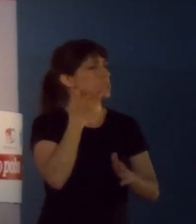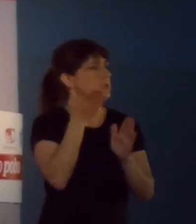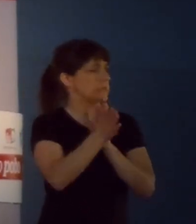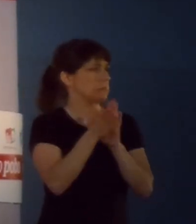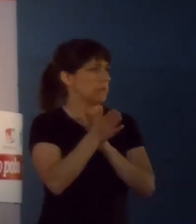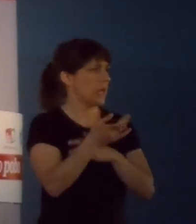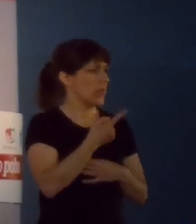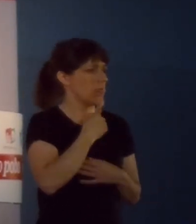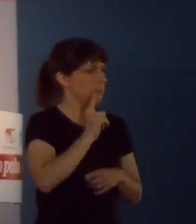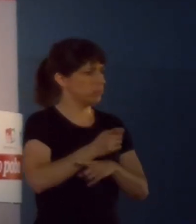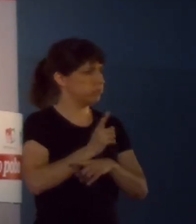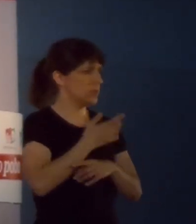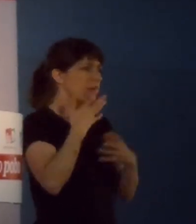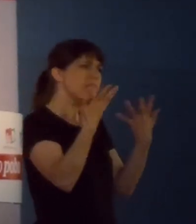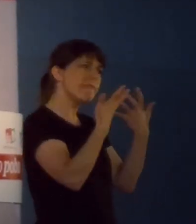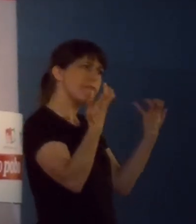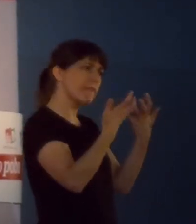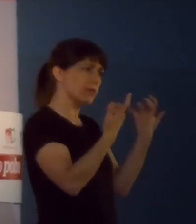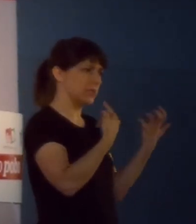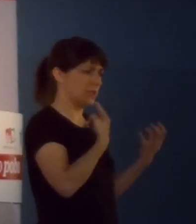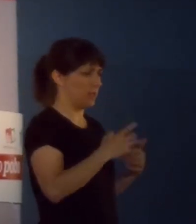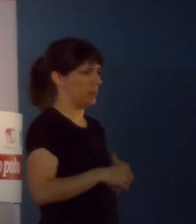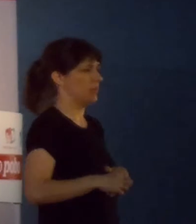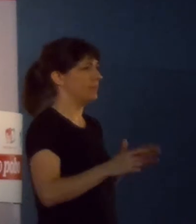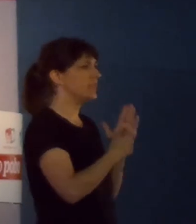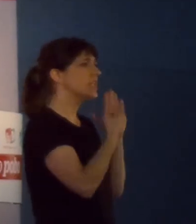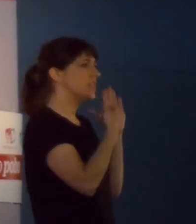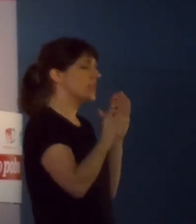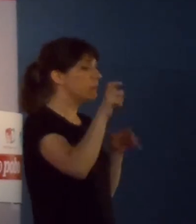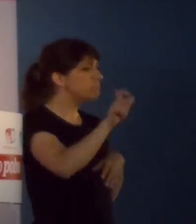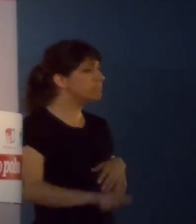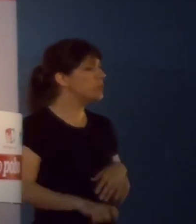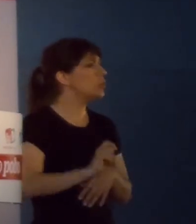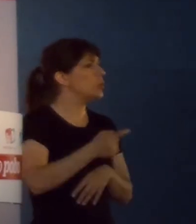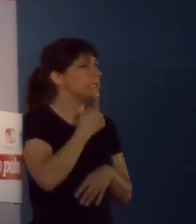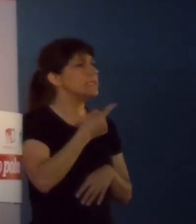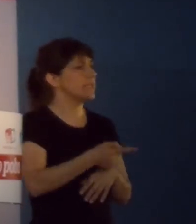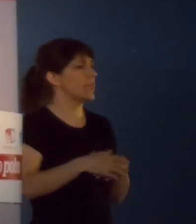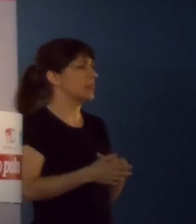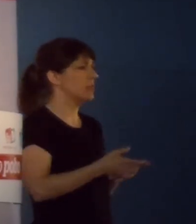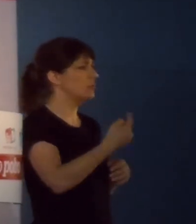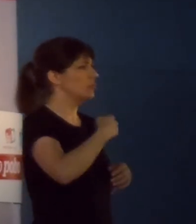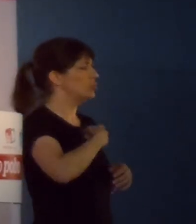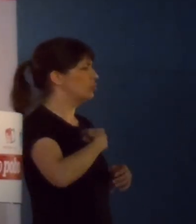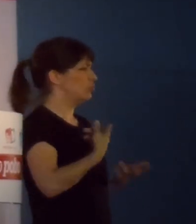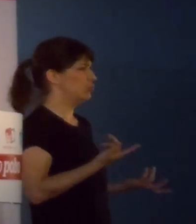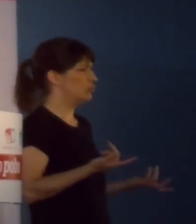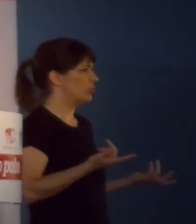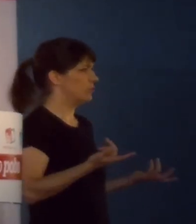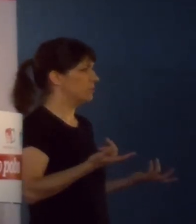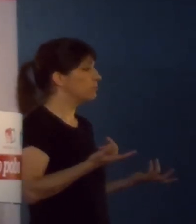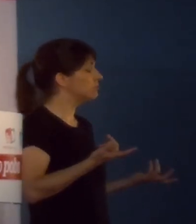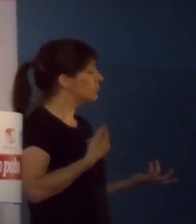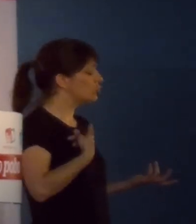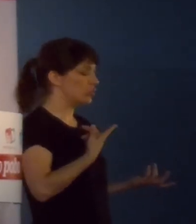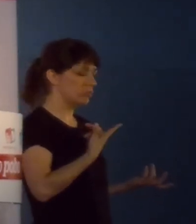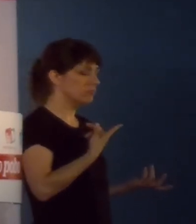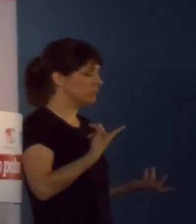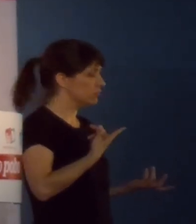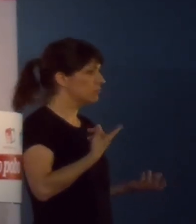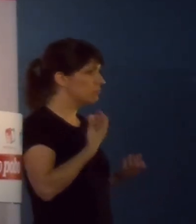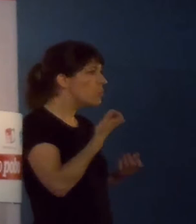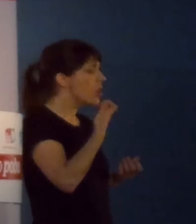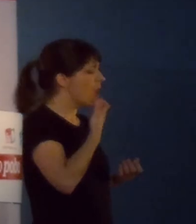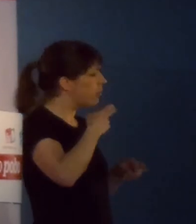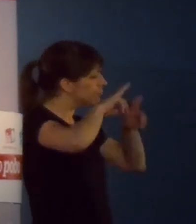esta, simplemente. Di o xuiz: eu estou completamente disposto a